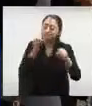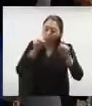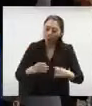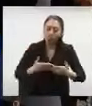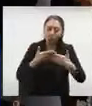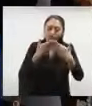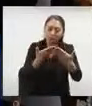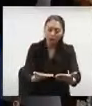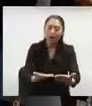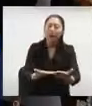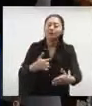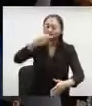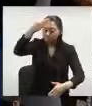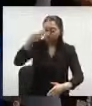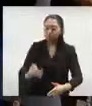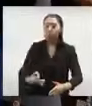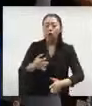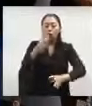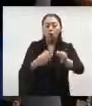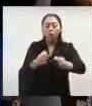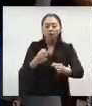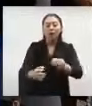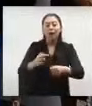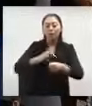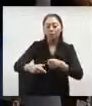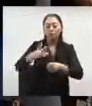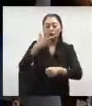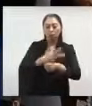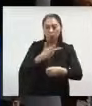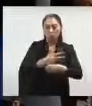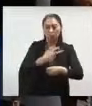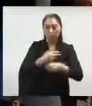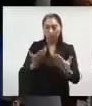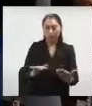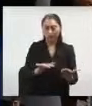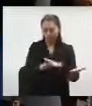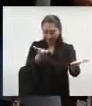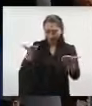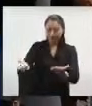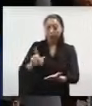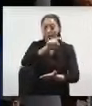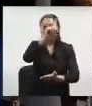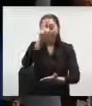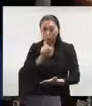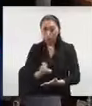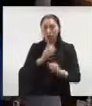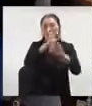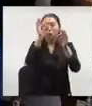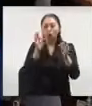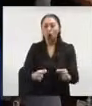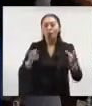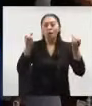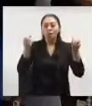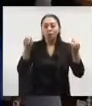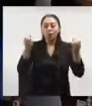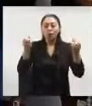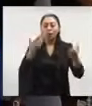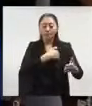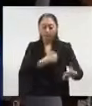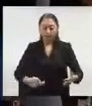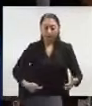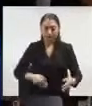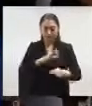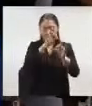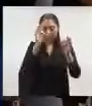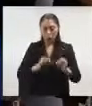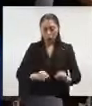certeza jurídica al pueblo de Guatemala. Dejo el espacio por si hay preguntas o la intervención, tanto de los señores presidentes como